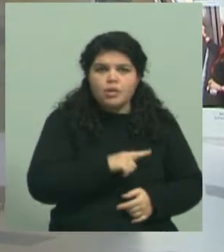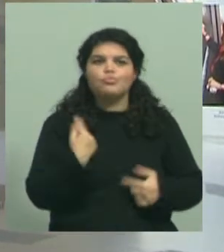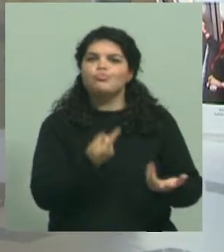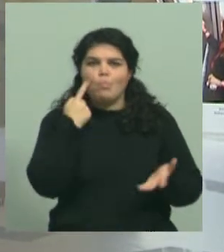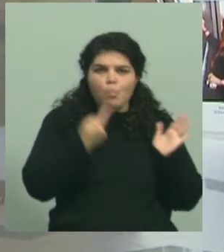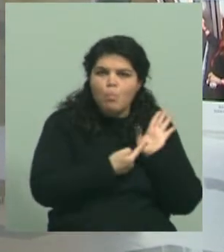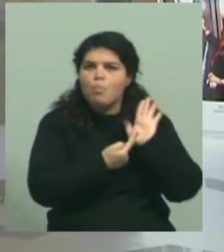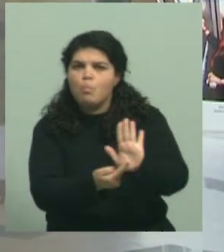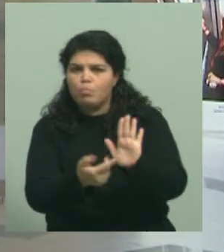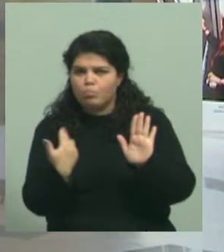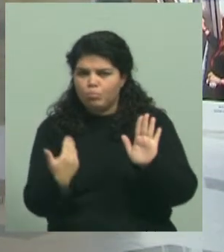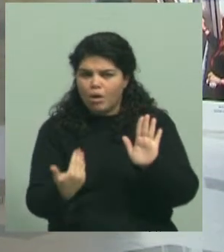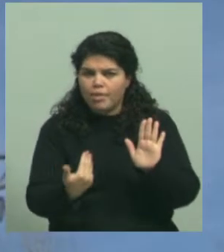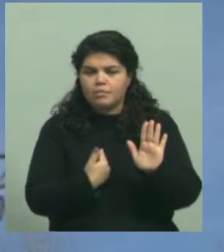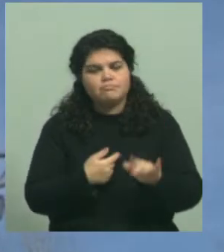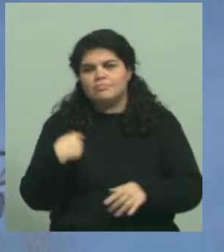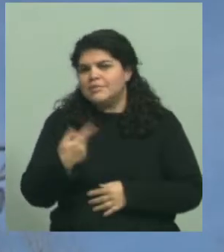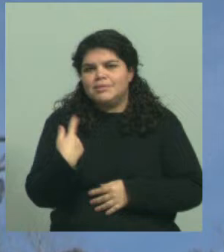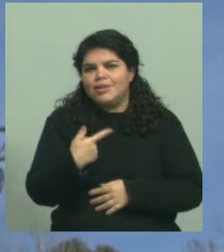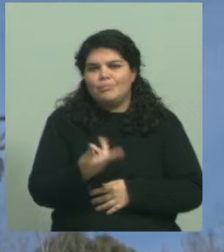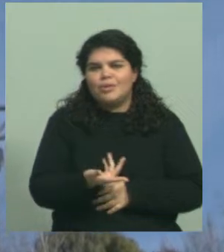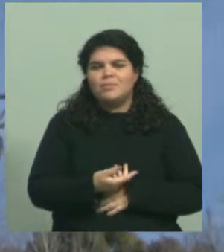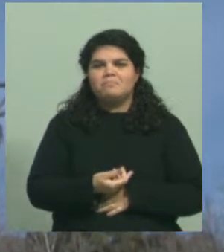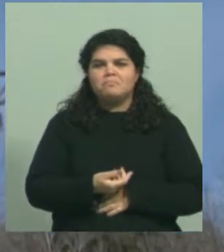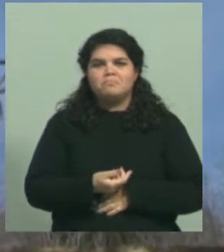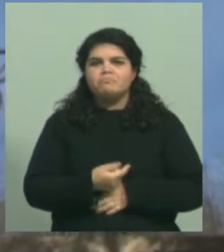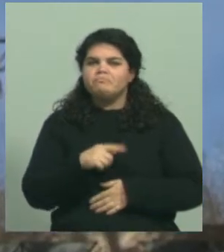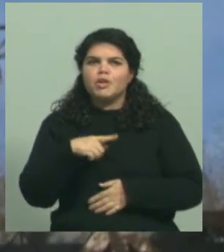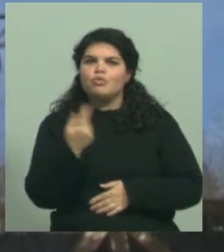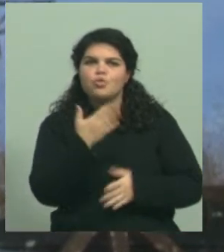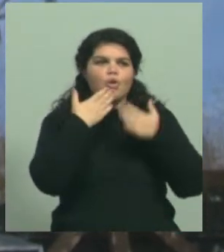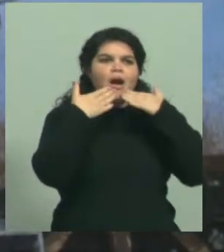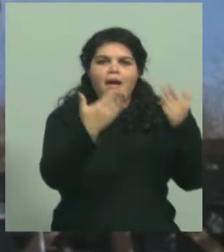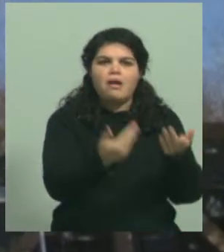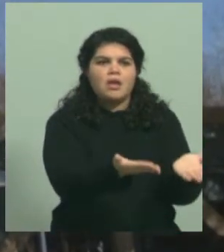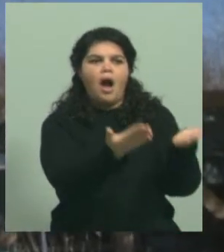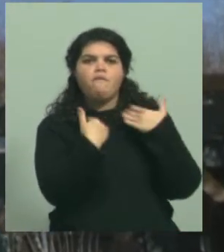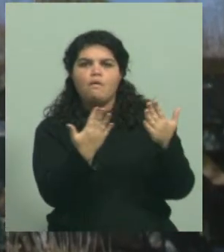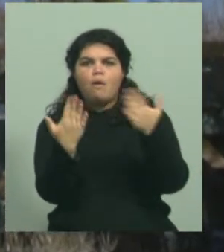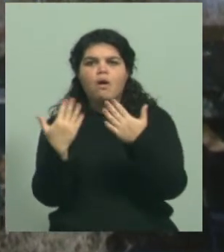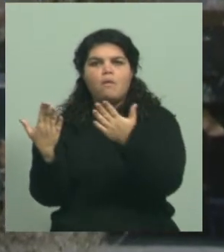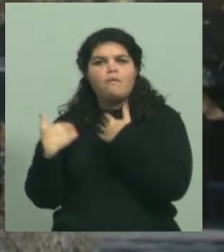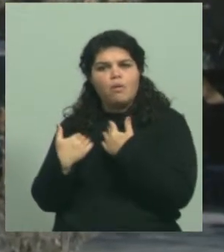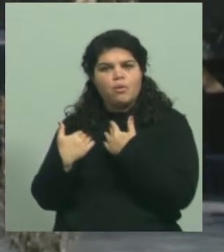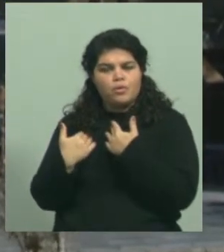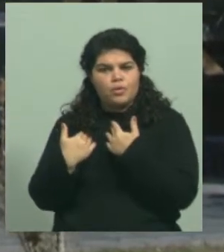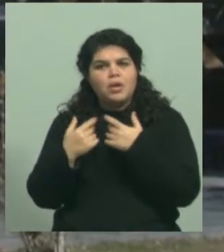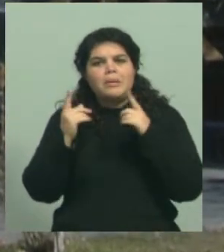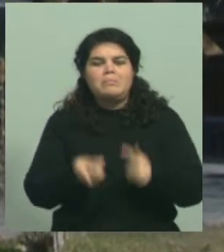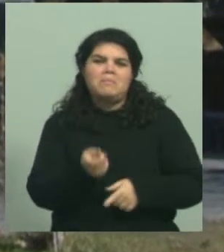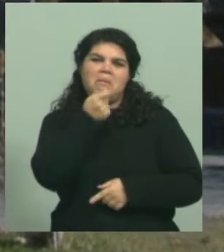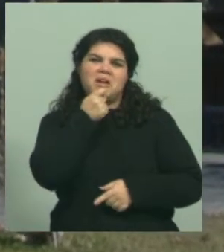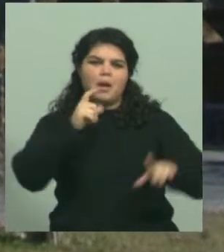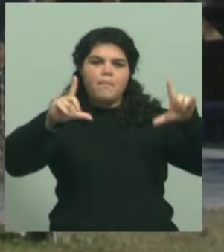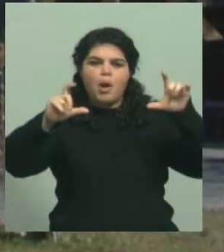realidad todo el tiempo estamos teniendo beneficios gracias a eso. O sea, la capacidad de tener, no sé, imágenes satelitales